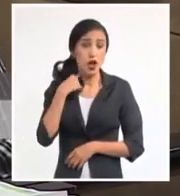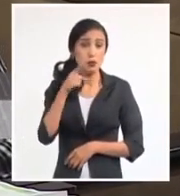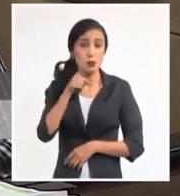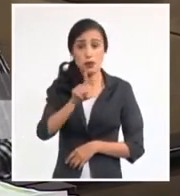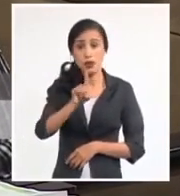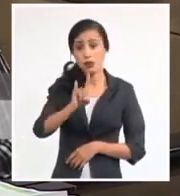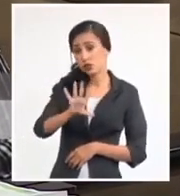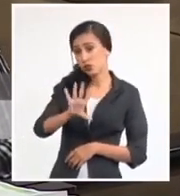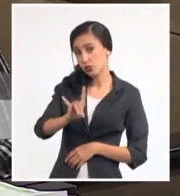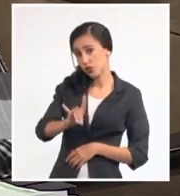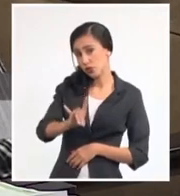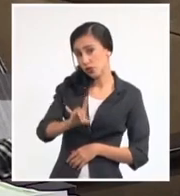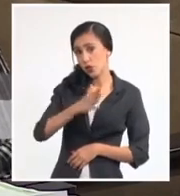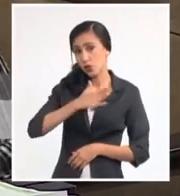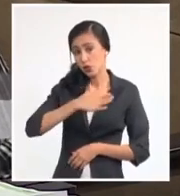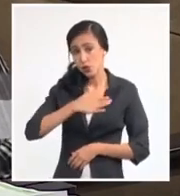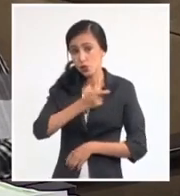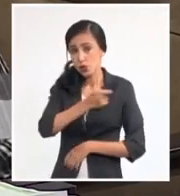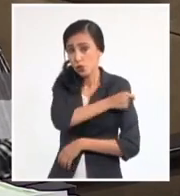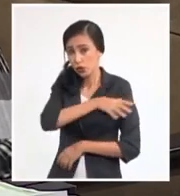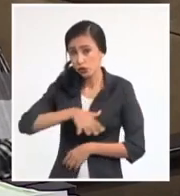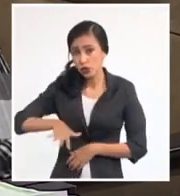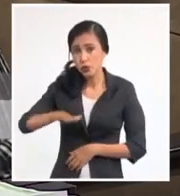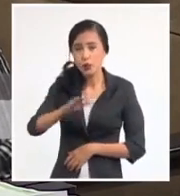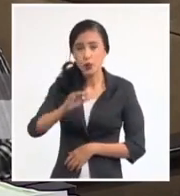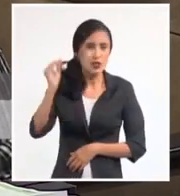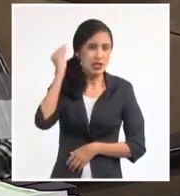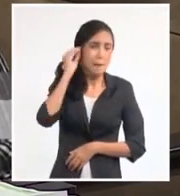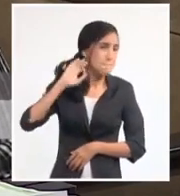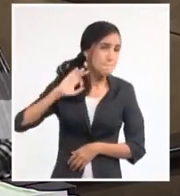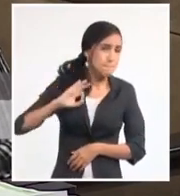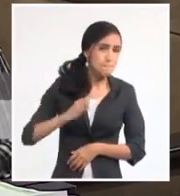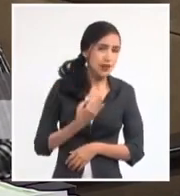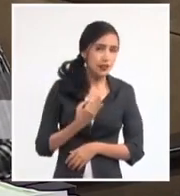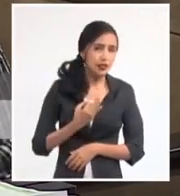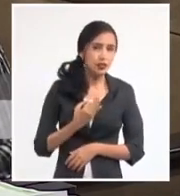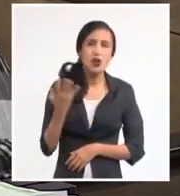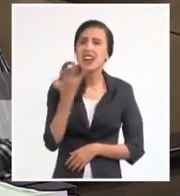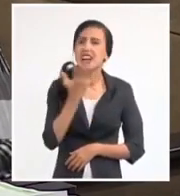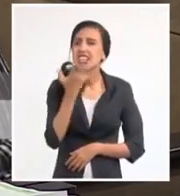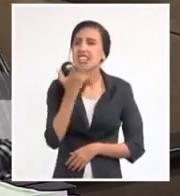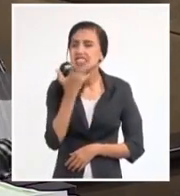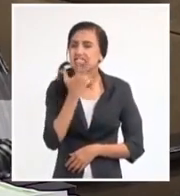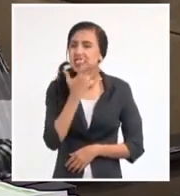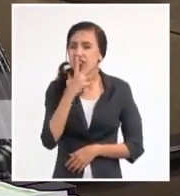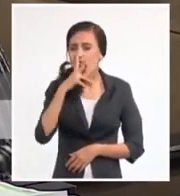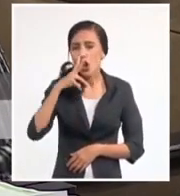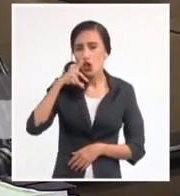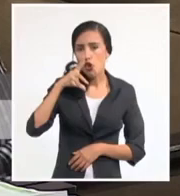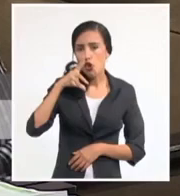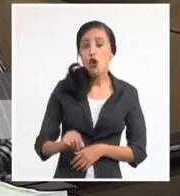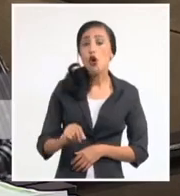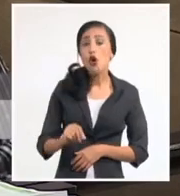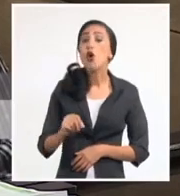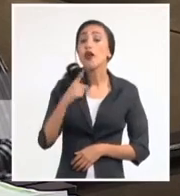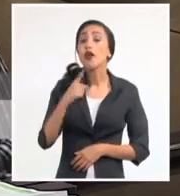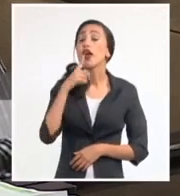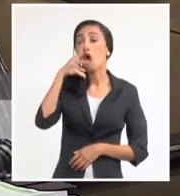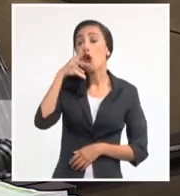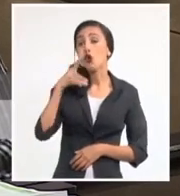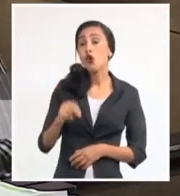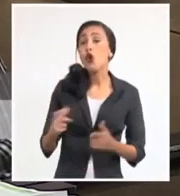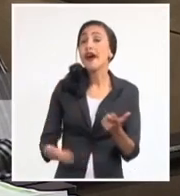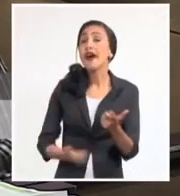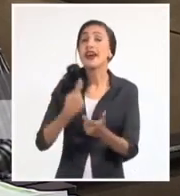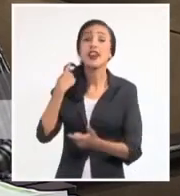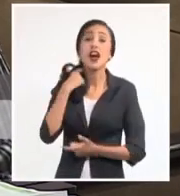Y nuestro pueblo sabe muy bien, sabe perfectamente quiénes fueron los que se negaron a reconocer en la guerra del